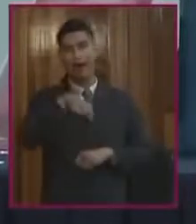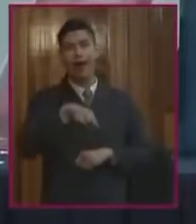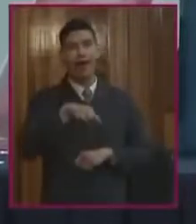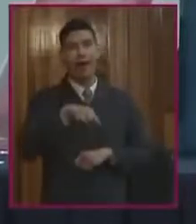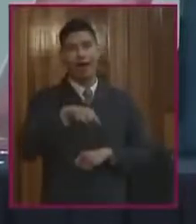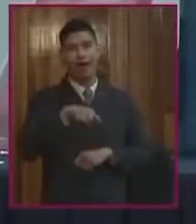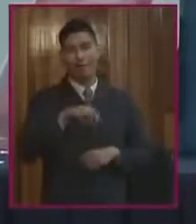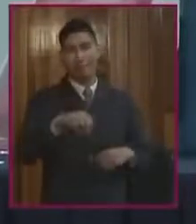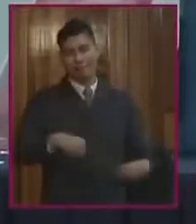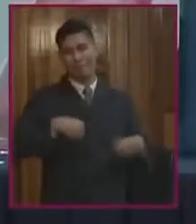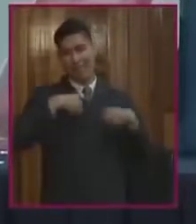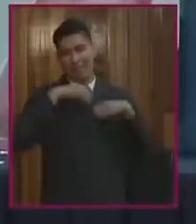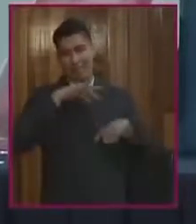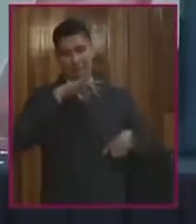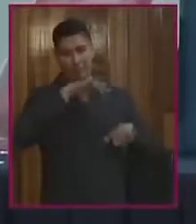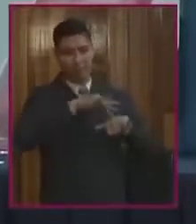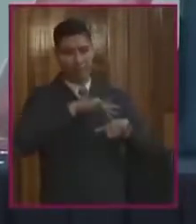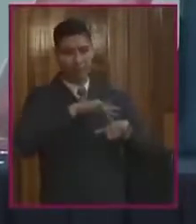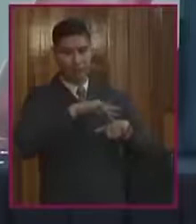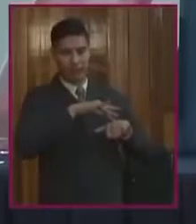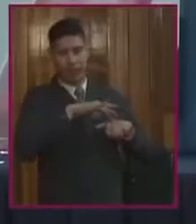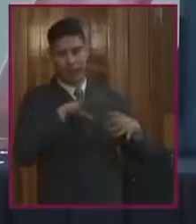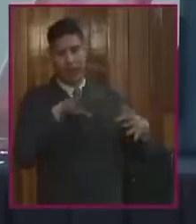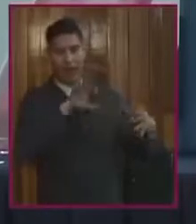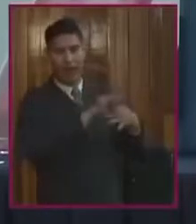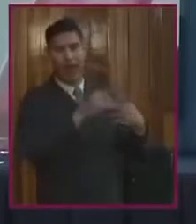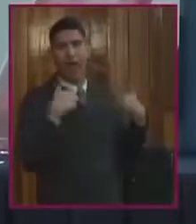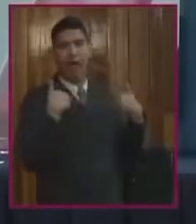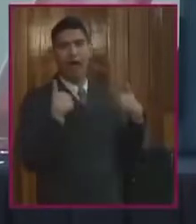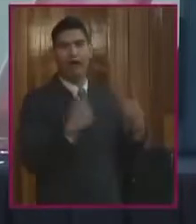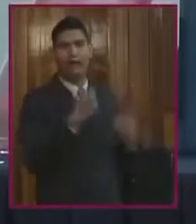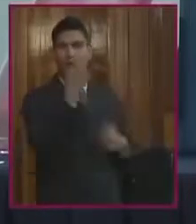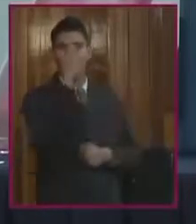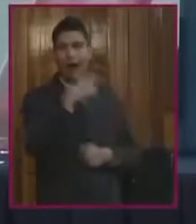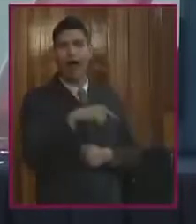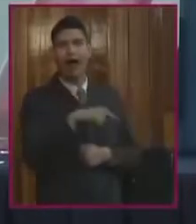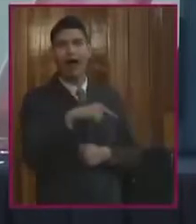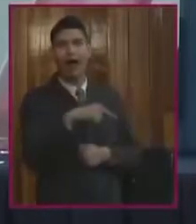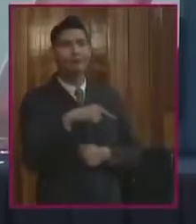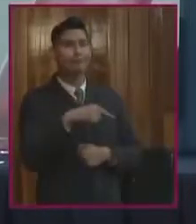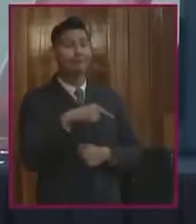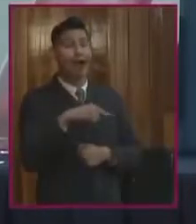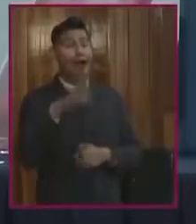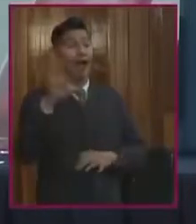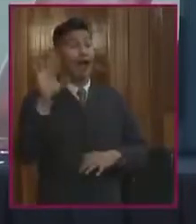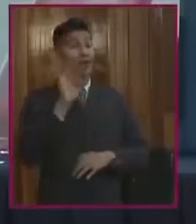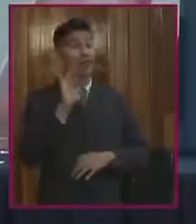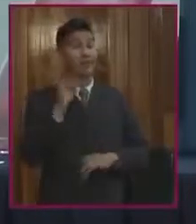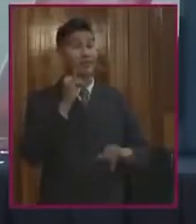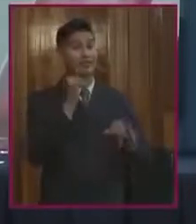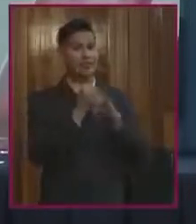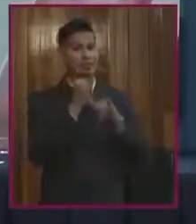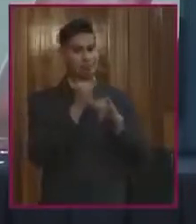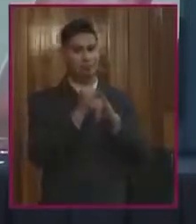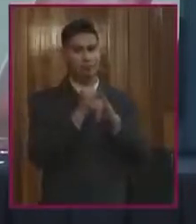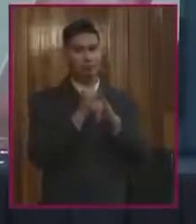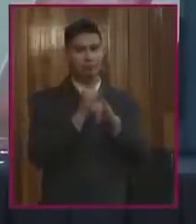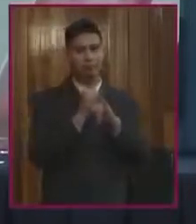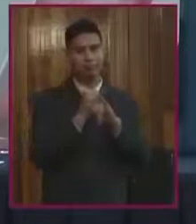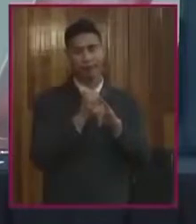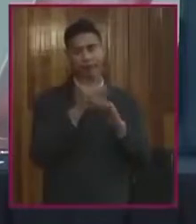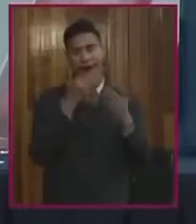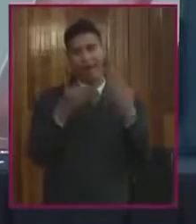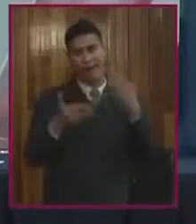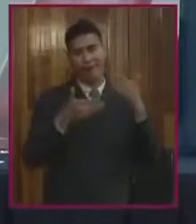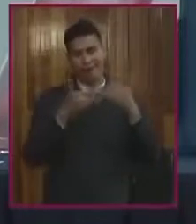la realidad y ayudar a entender y ser críticos respecto a la dimensión tecnológica y material de nuestra existencia.